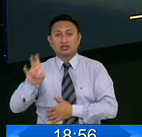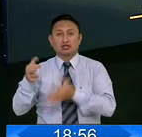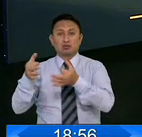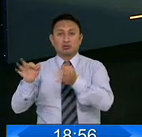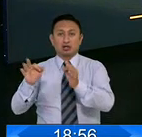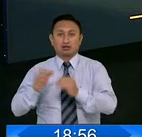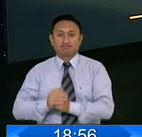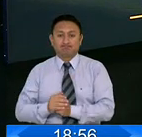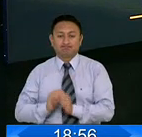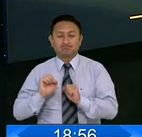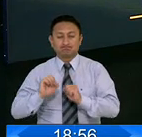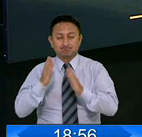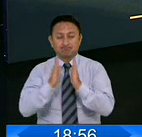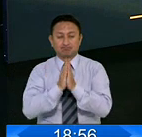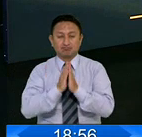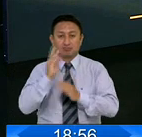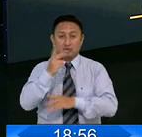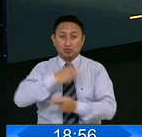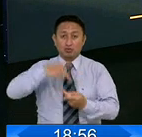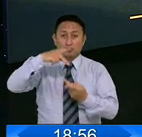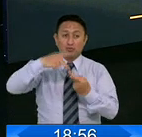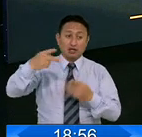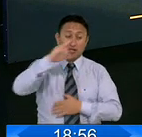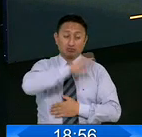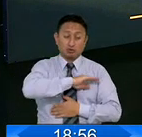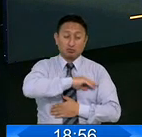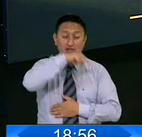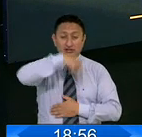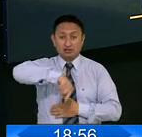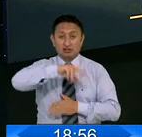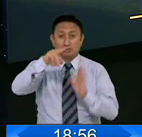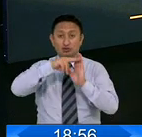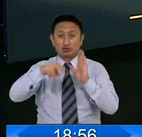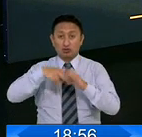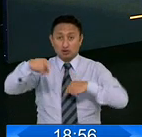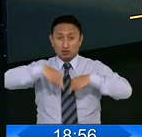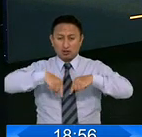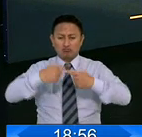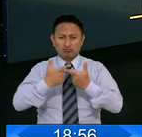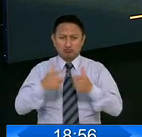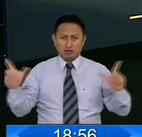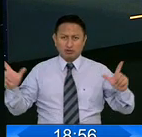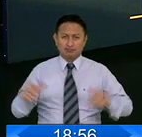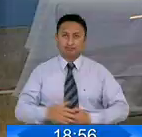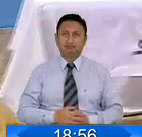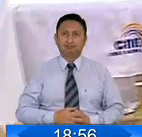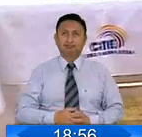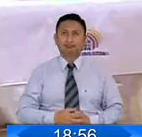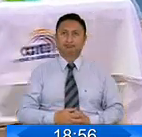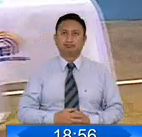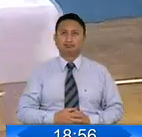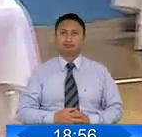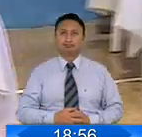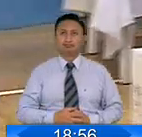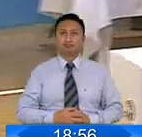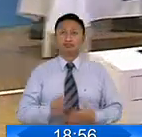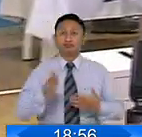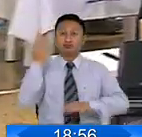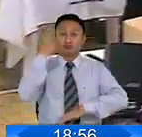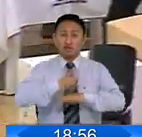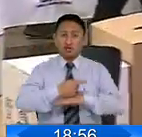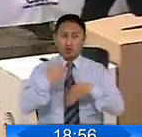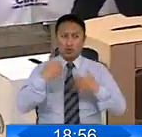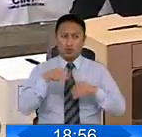Además, exhortaron a los gobiernos locales a levantar restricciones de circulación vehicular. Que será una jornada histórica para